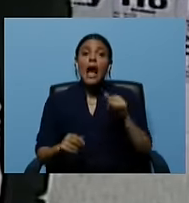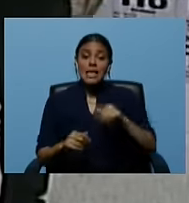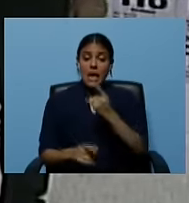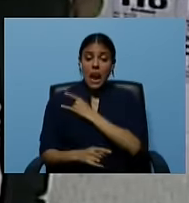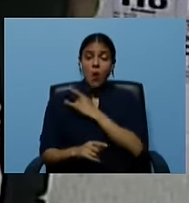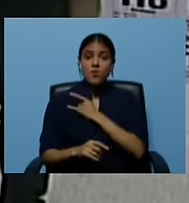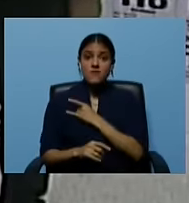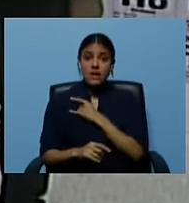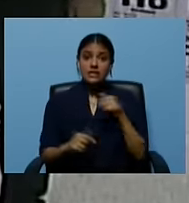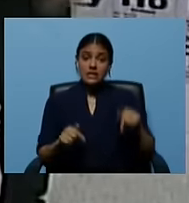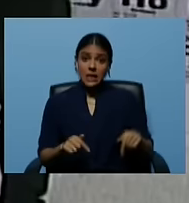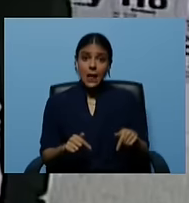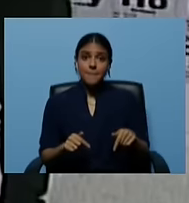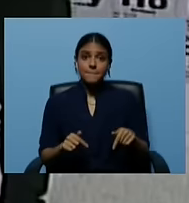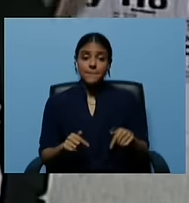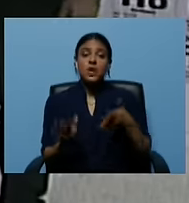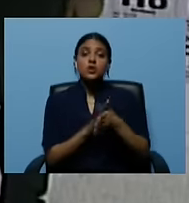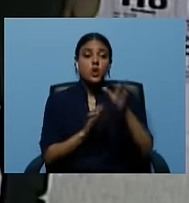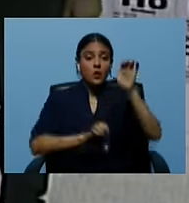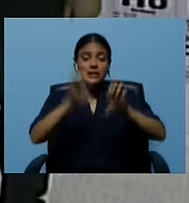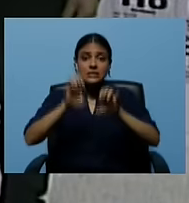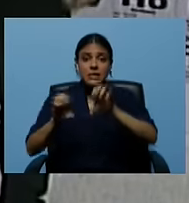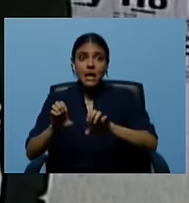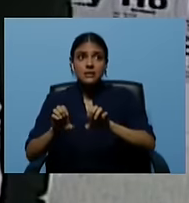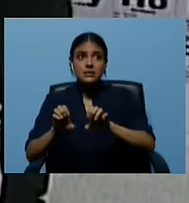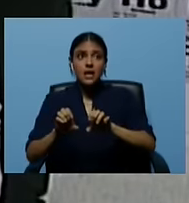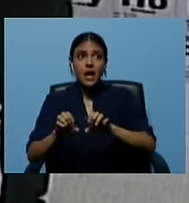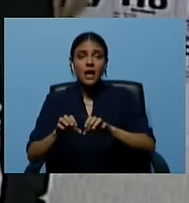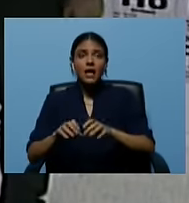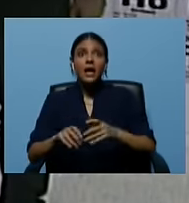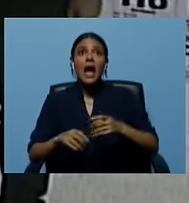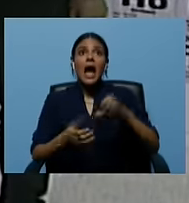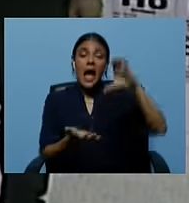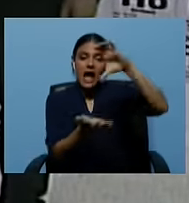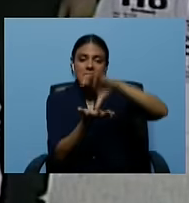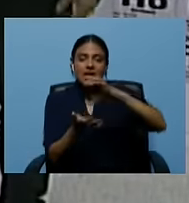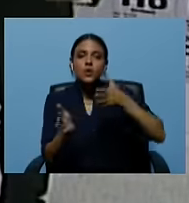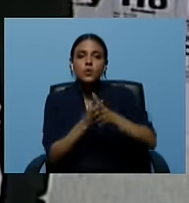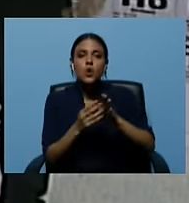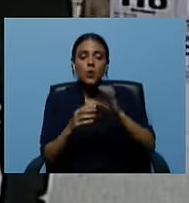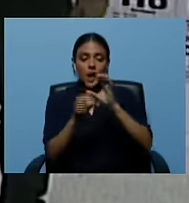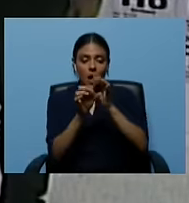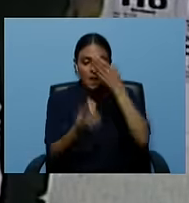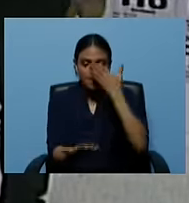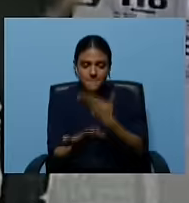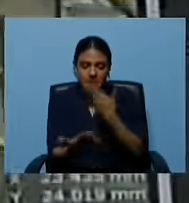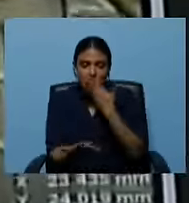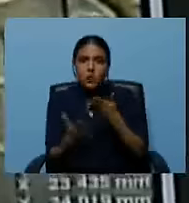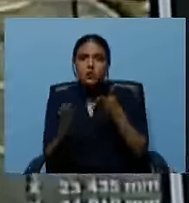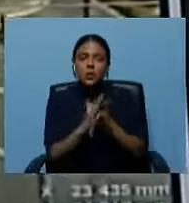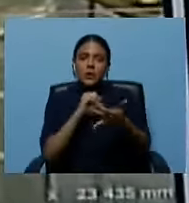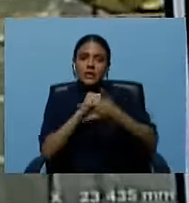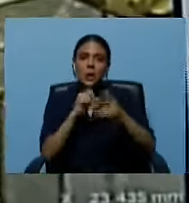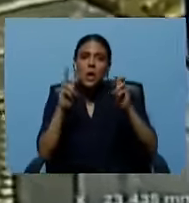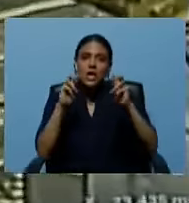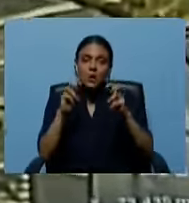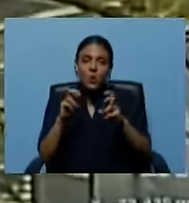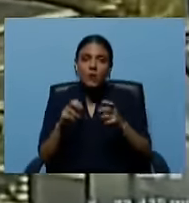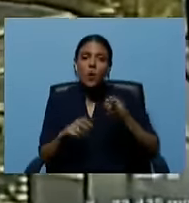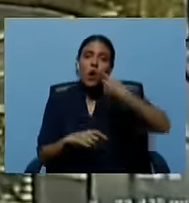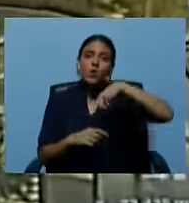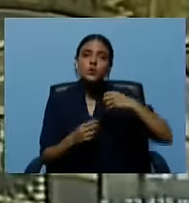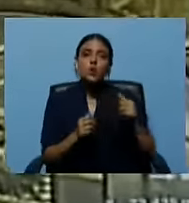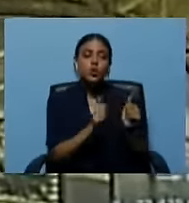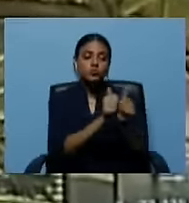la Facultad de Ciencias, específicamente en el Centro de Microscopía Electrónica, acompañado